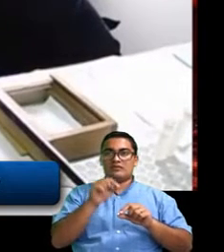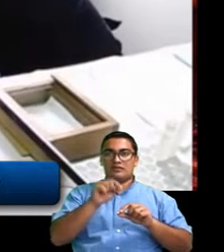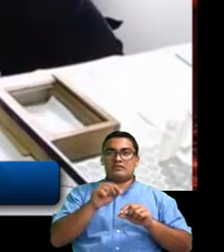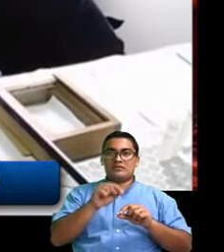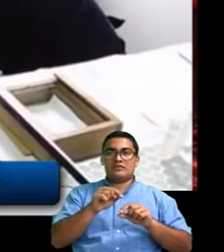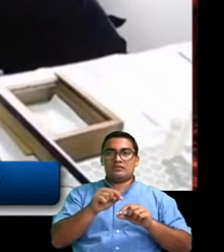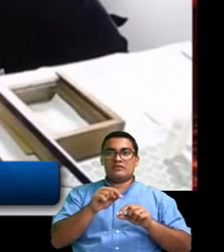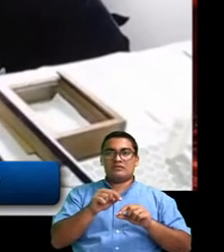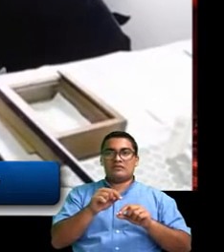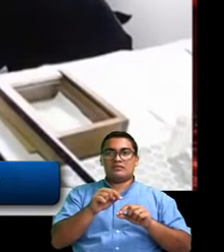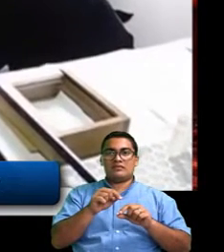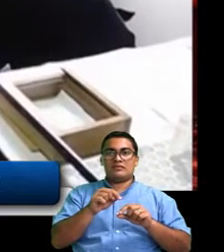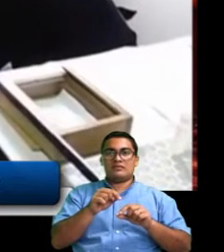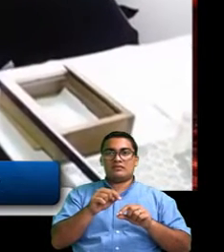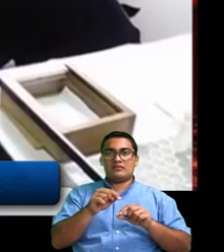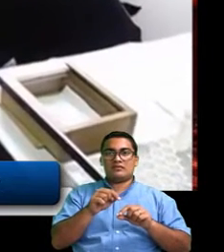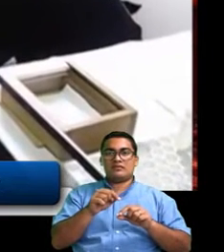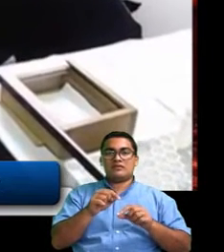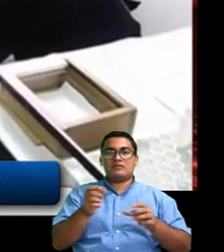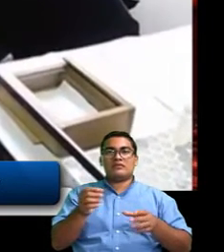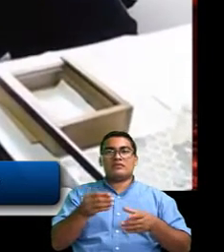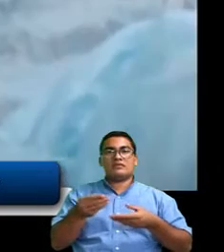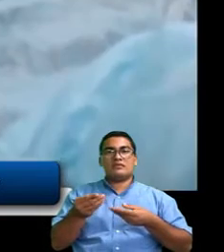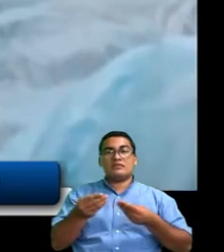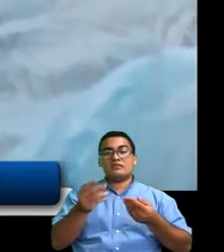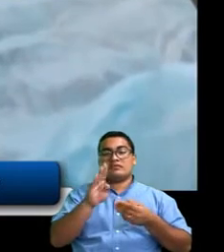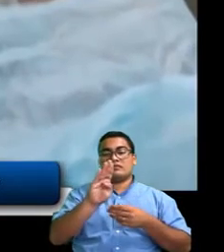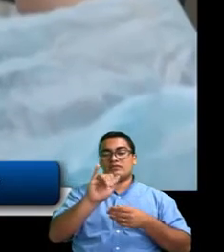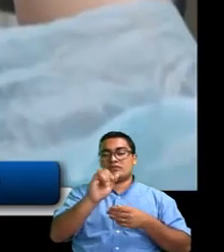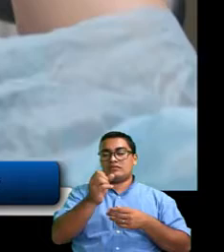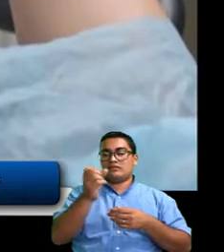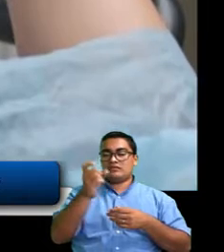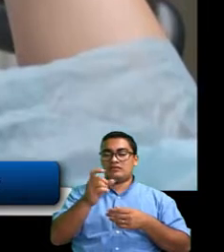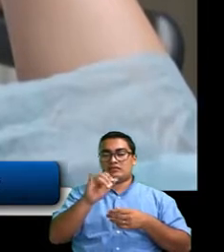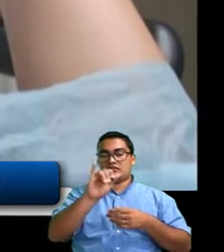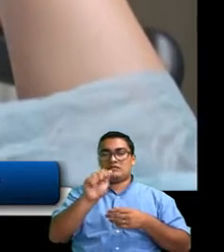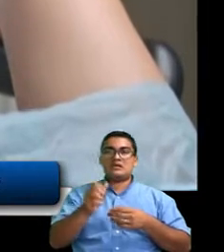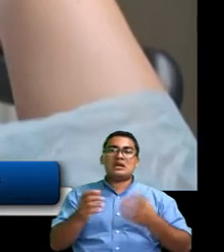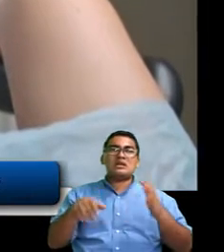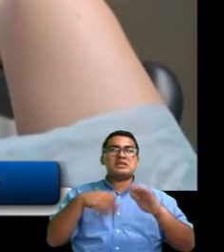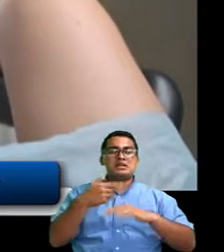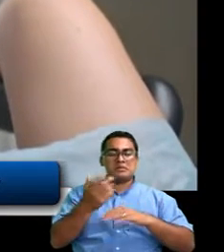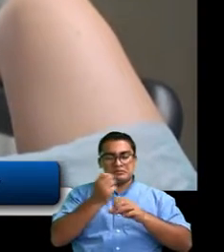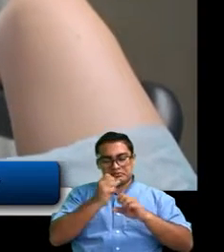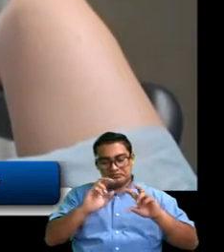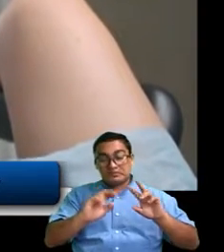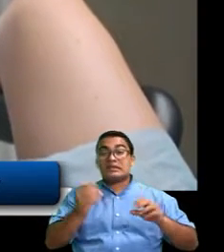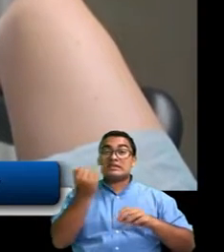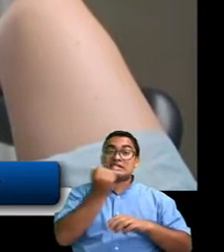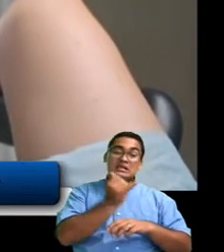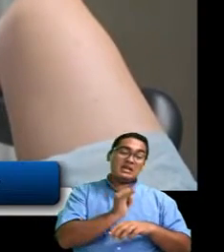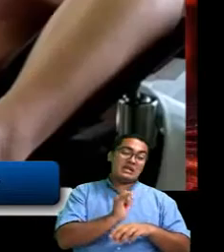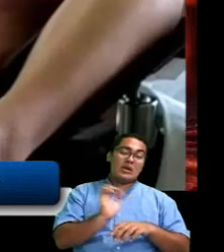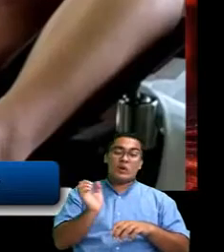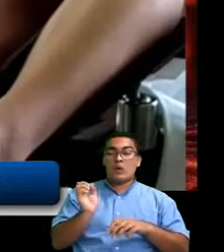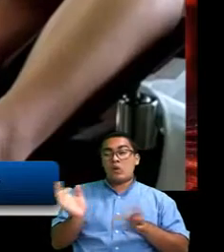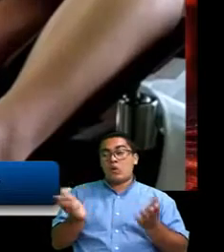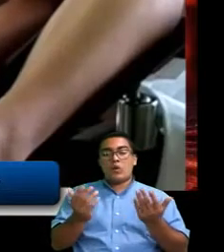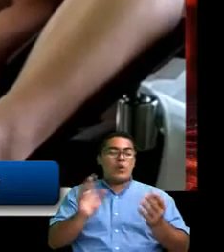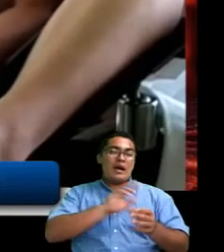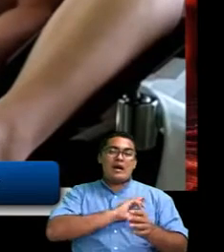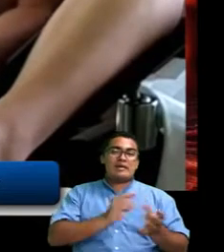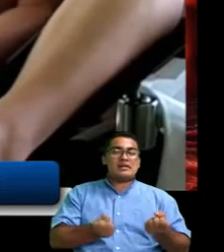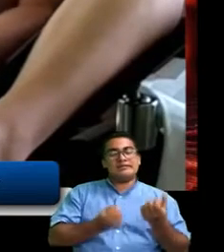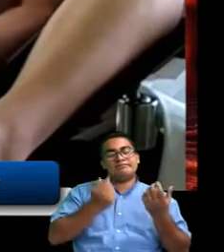muestra con una pincita y esa muestra es la biopsia. Y ahí el patólogo es el que dice si es un cáncer o no es un cáncer, solo